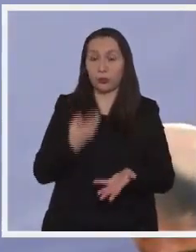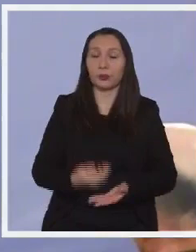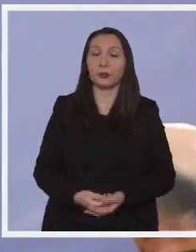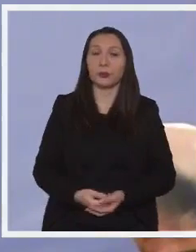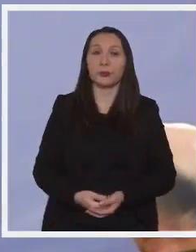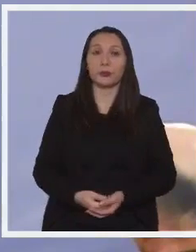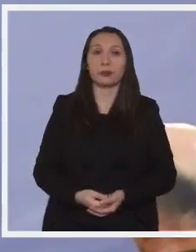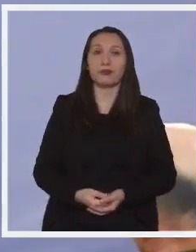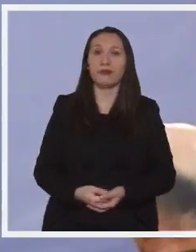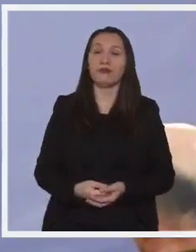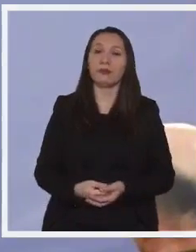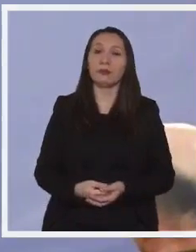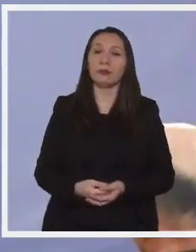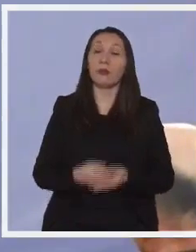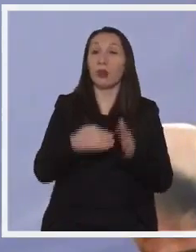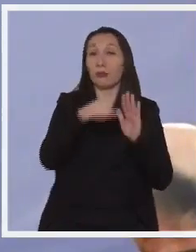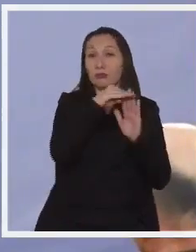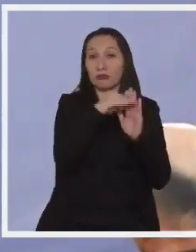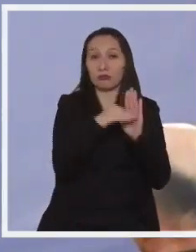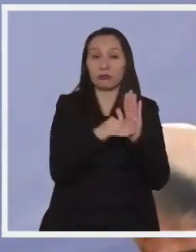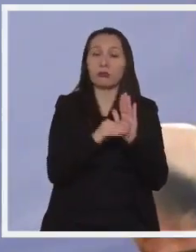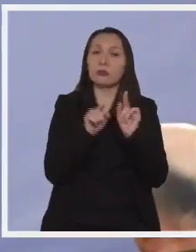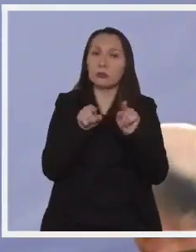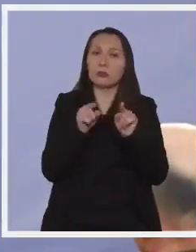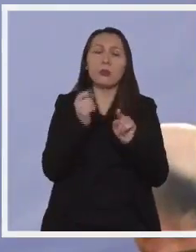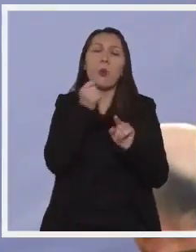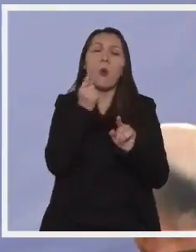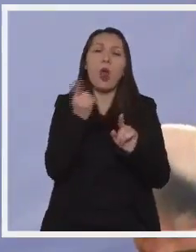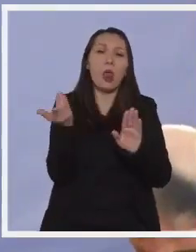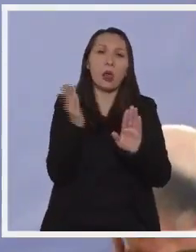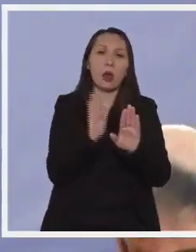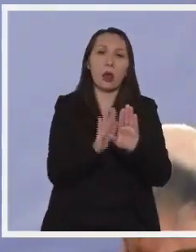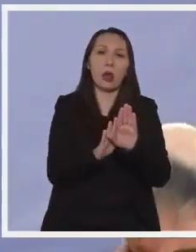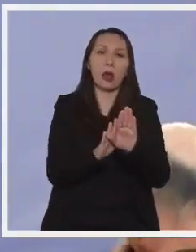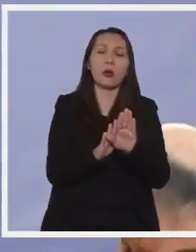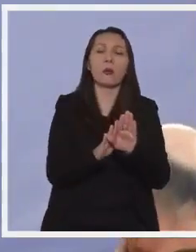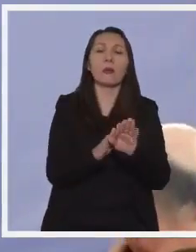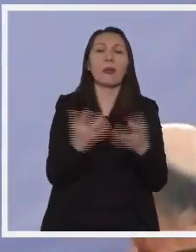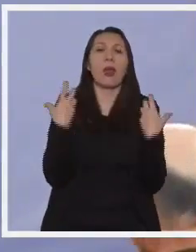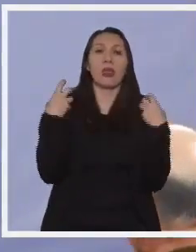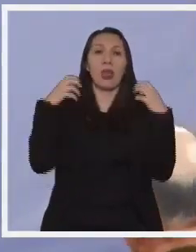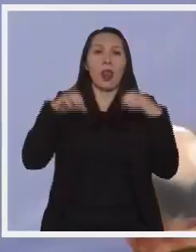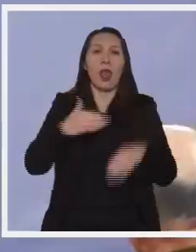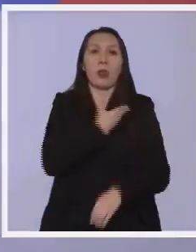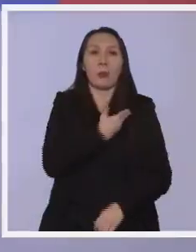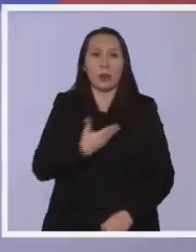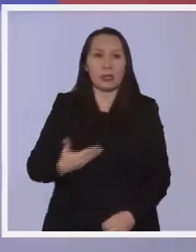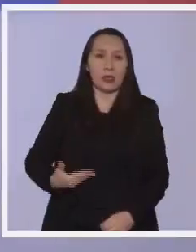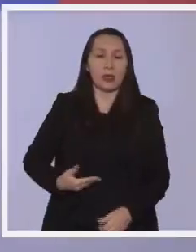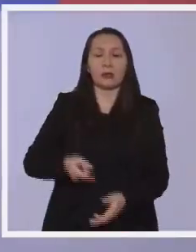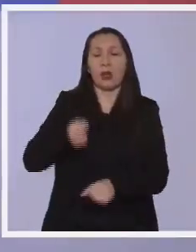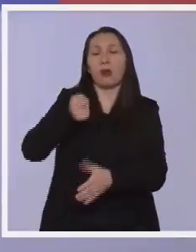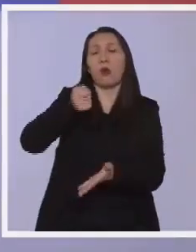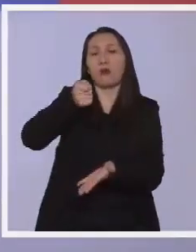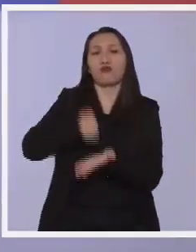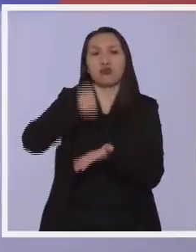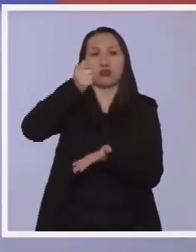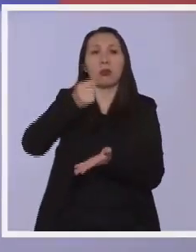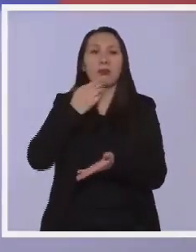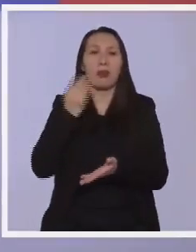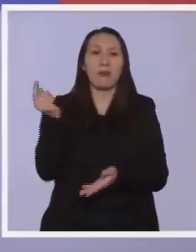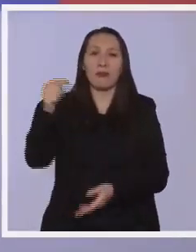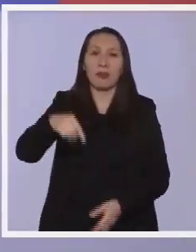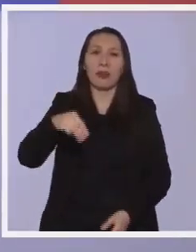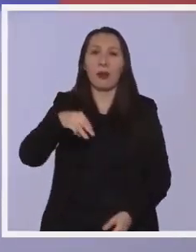Y todas estas disposiciones se van a sustentar en la resolución del delegado o delegada presidencial, por eso está presente la delegada